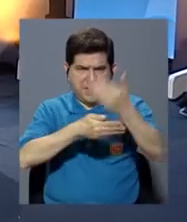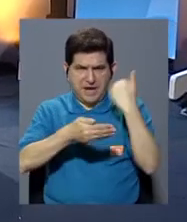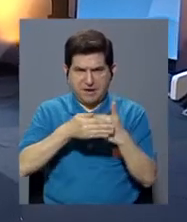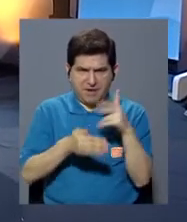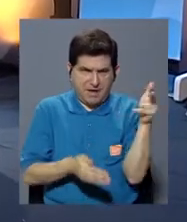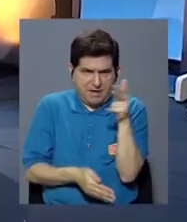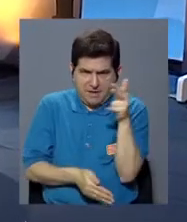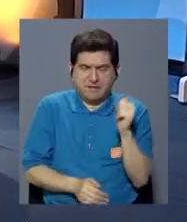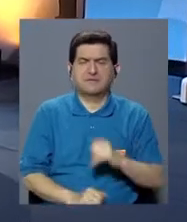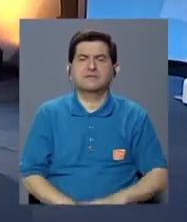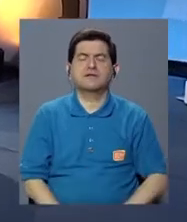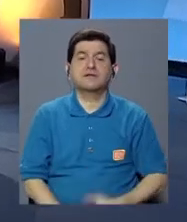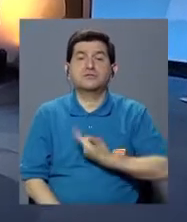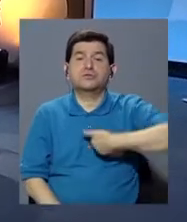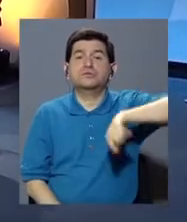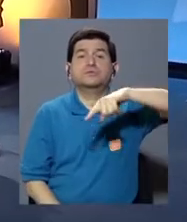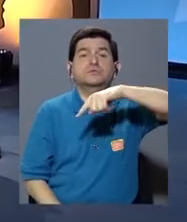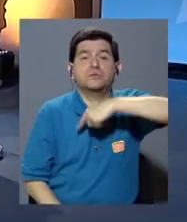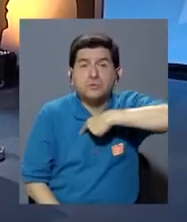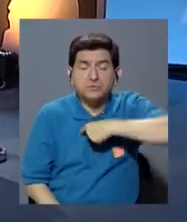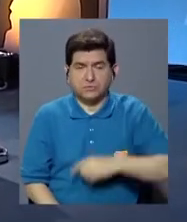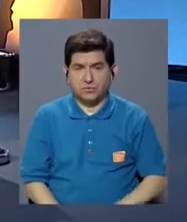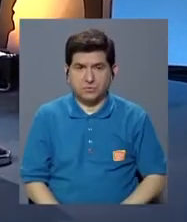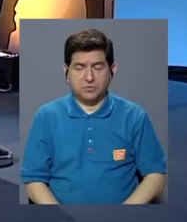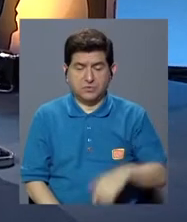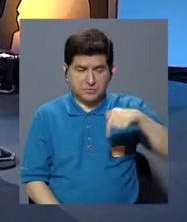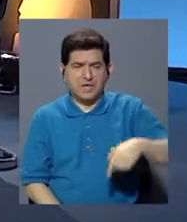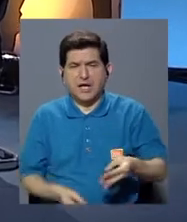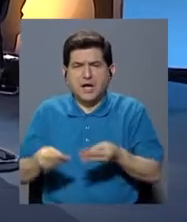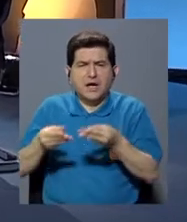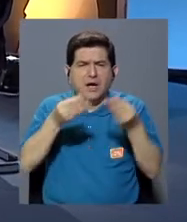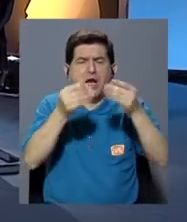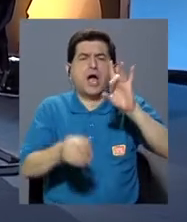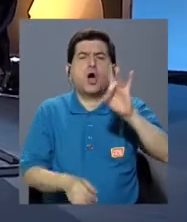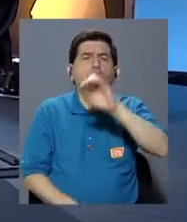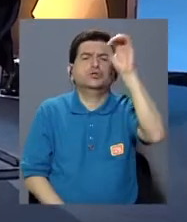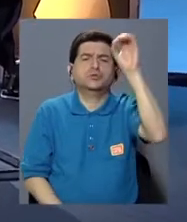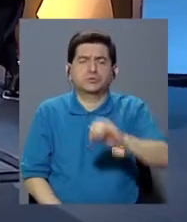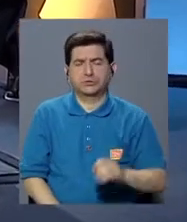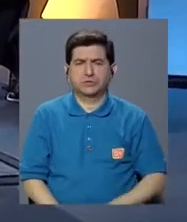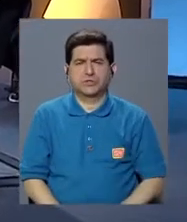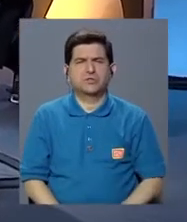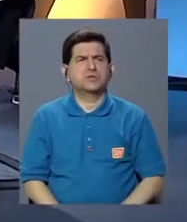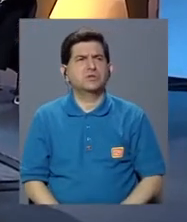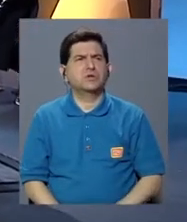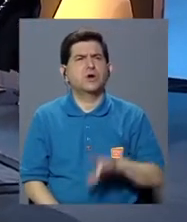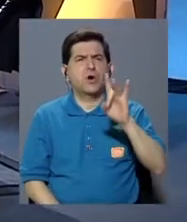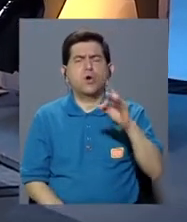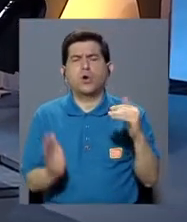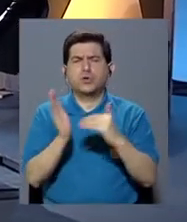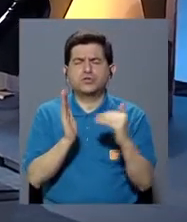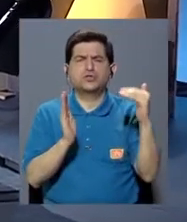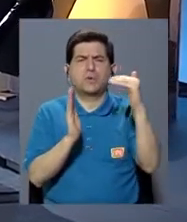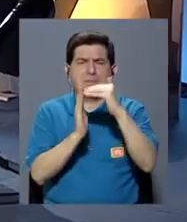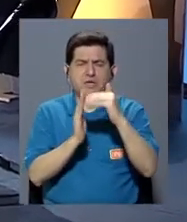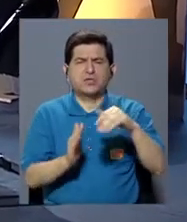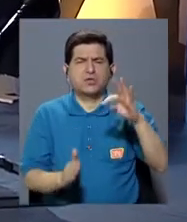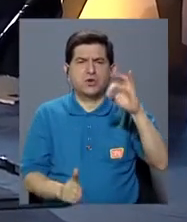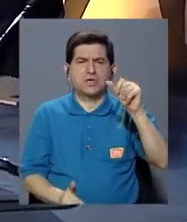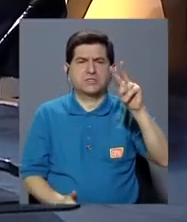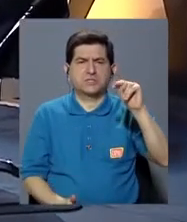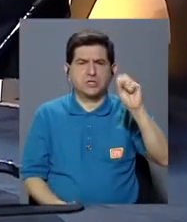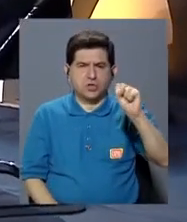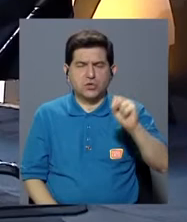que nosotros, nuestras emisiones son de un 8%. 8 millones de toneladas. 8 millones de toneladas